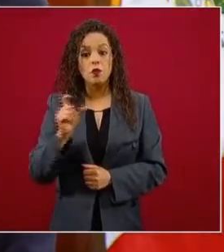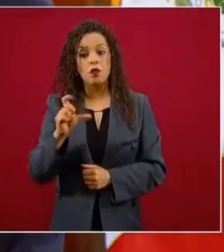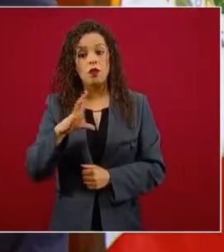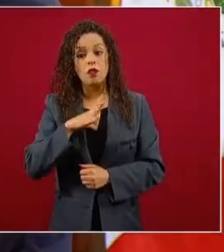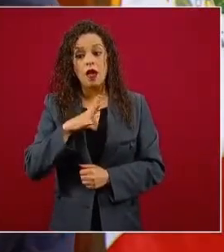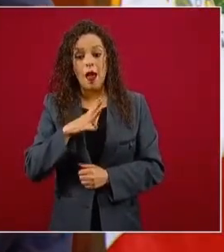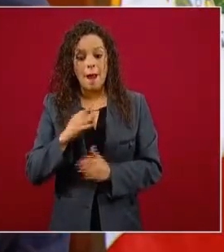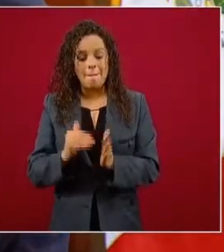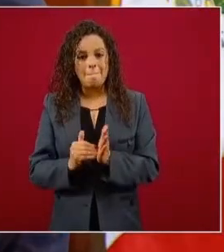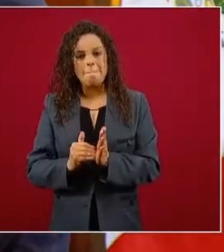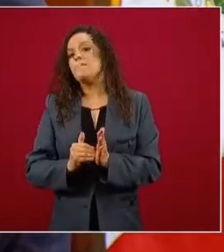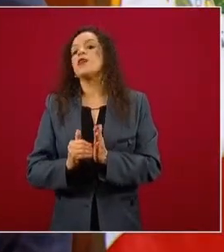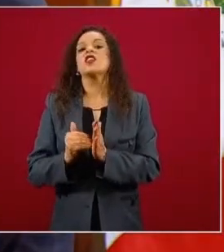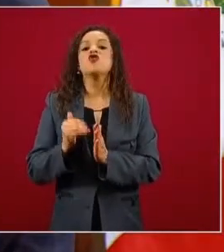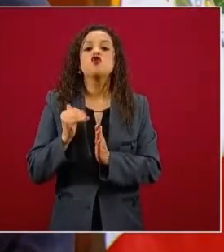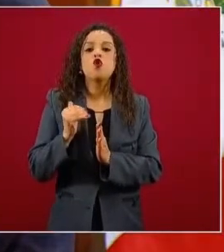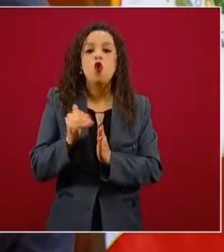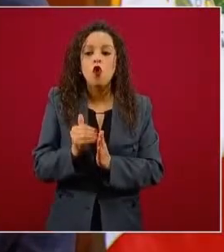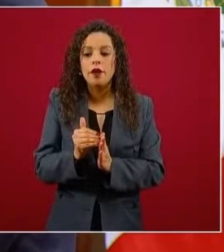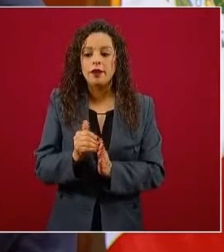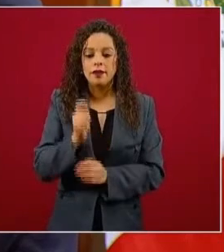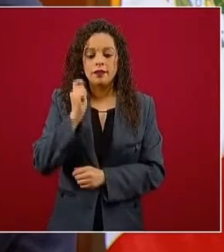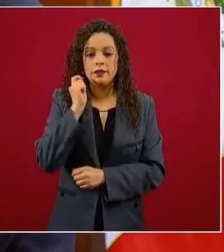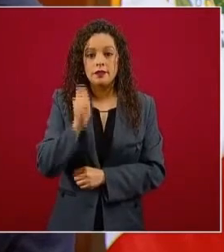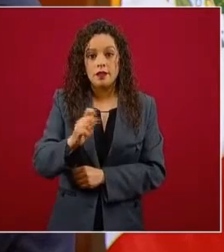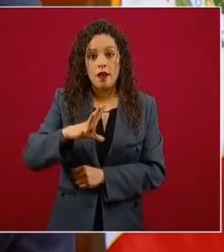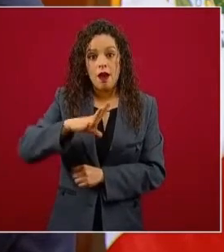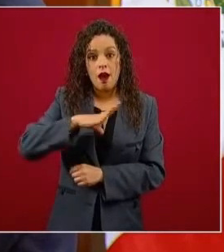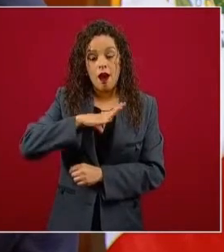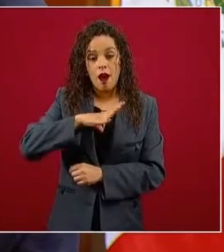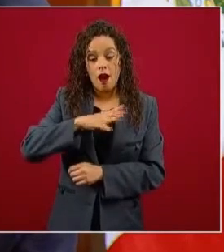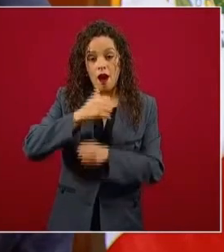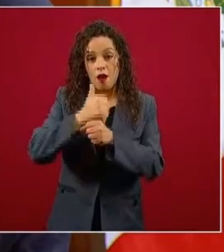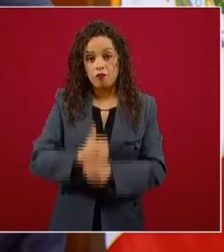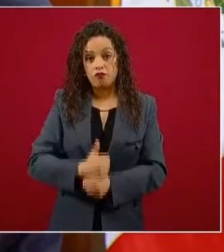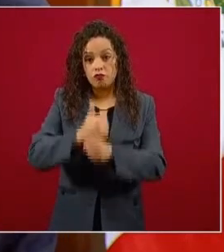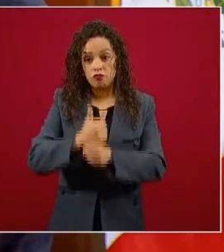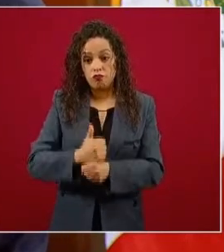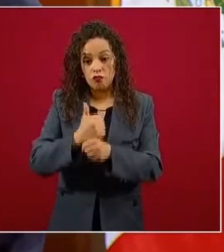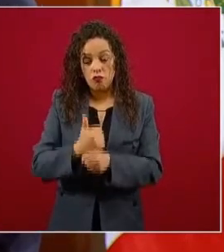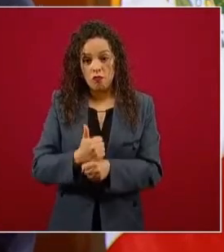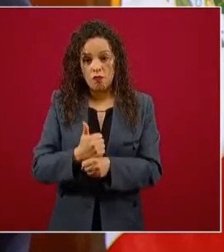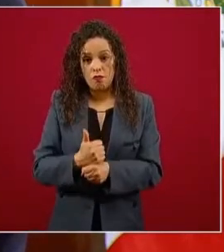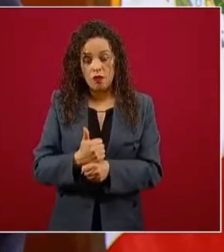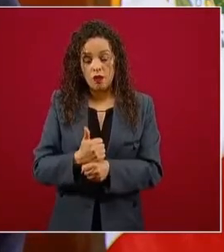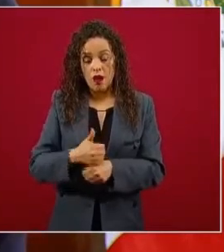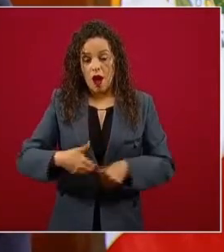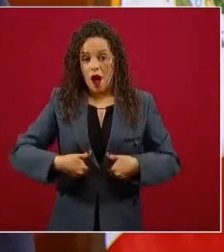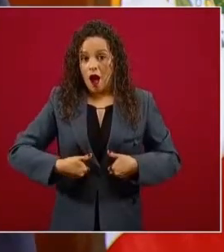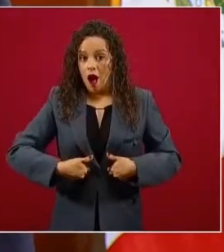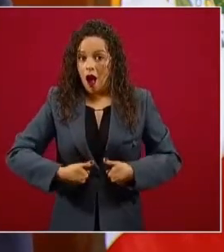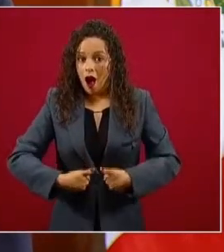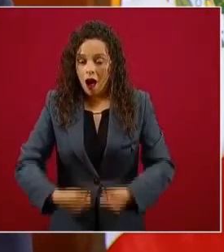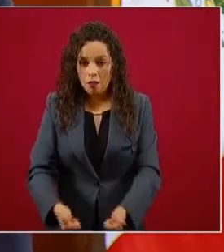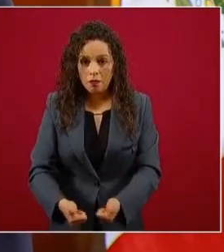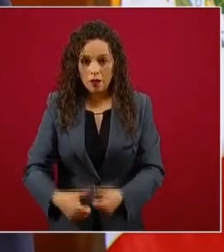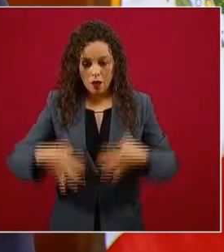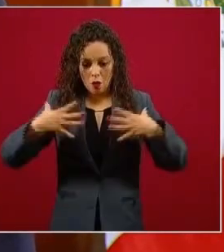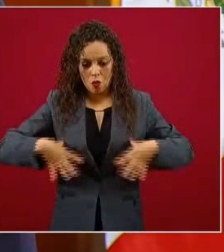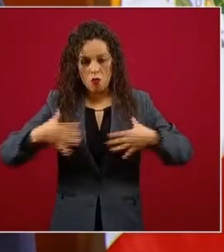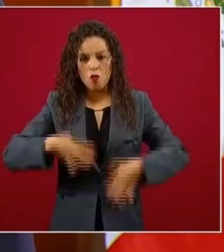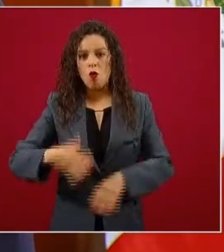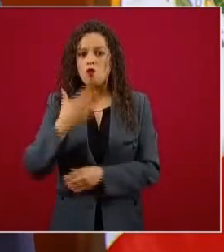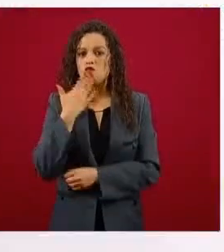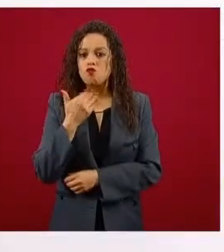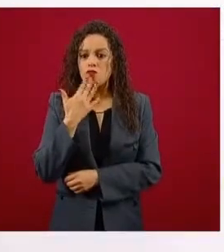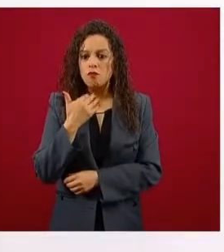parias que hoy vegetan en el hambre y la desnudez coman menos mal,